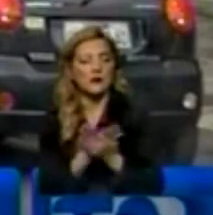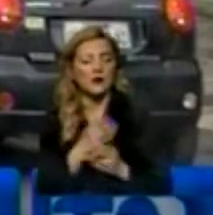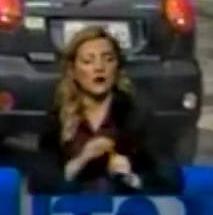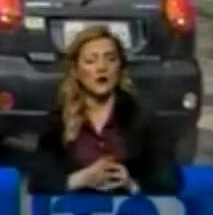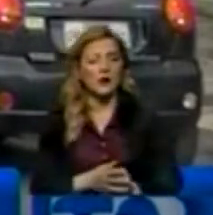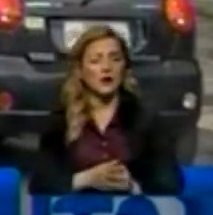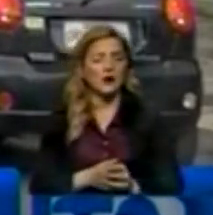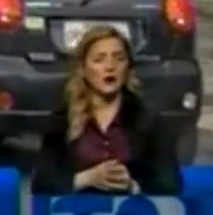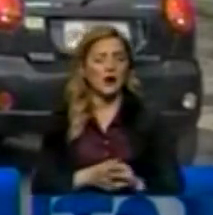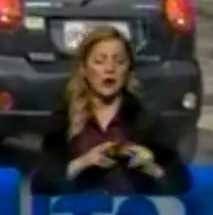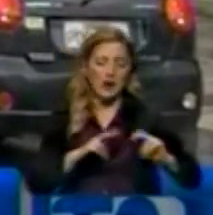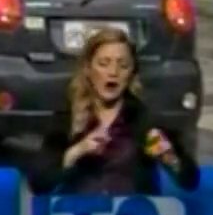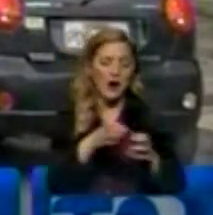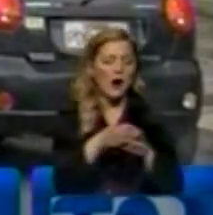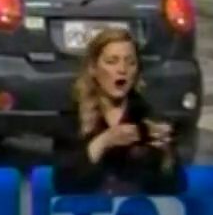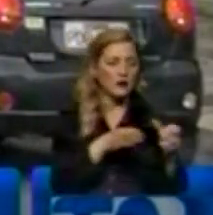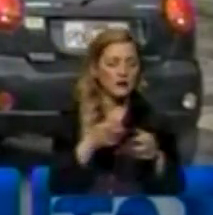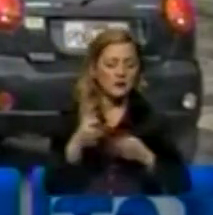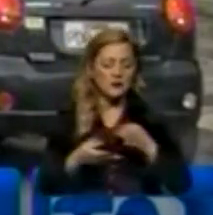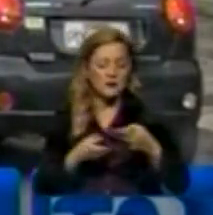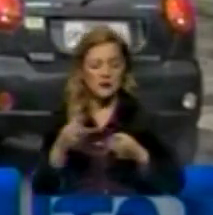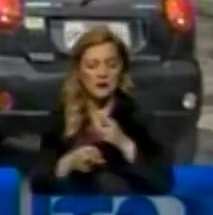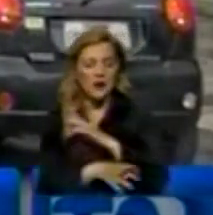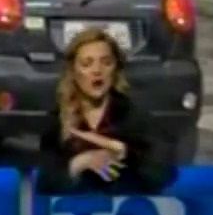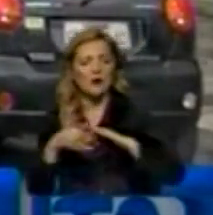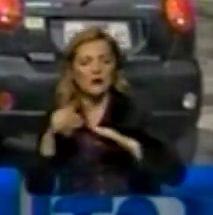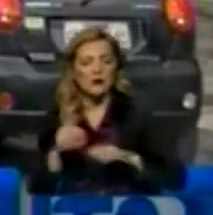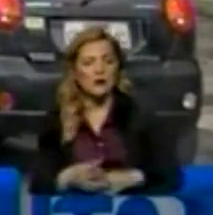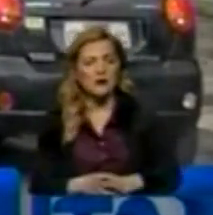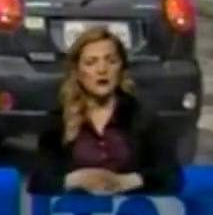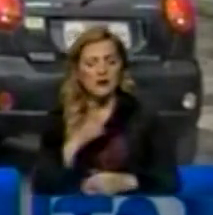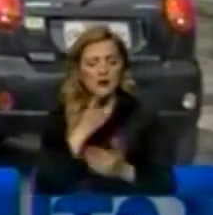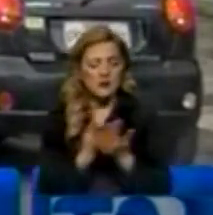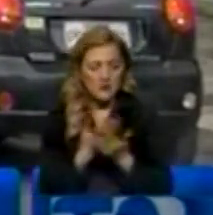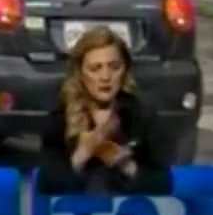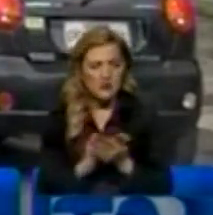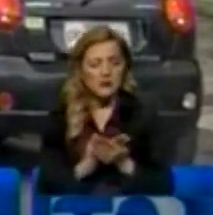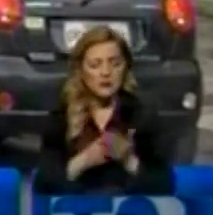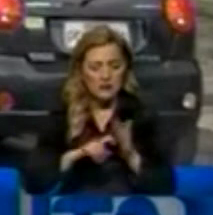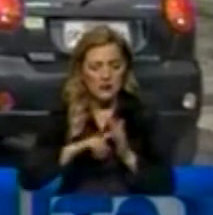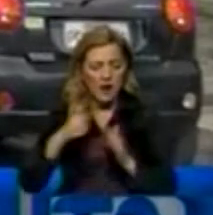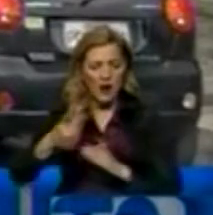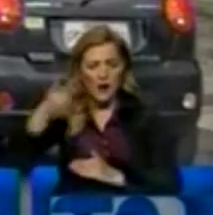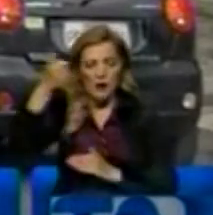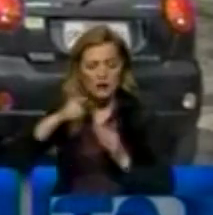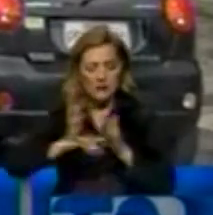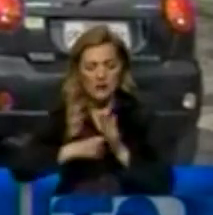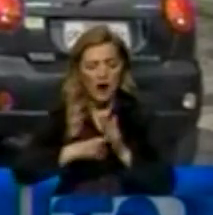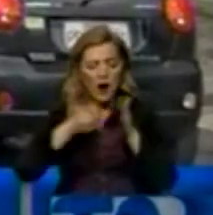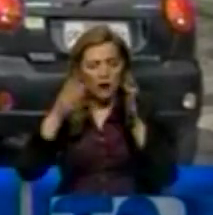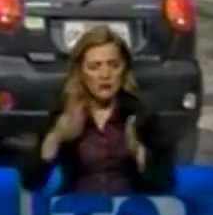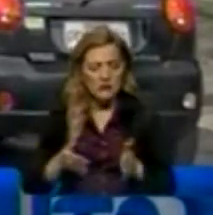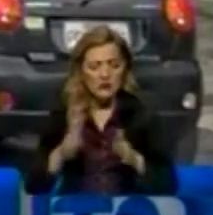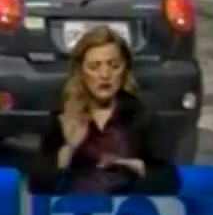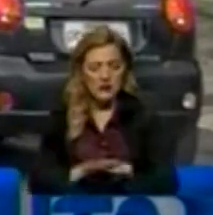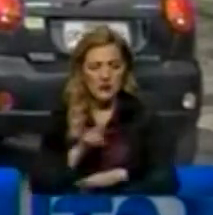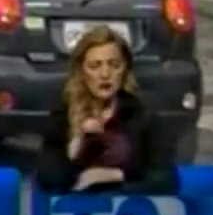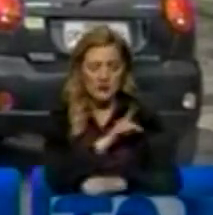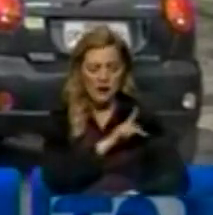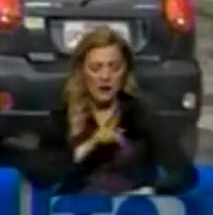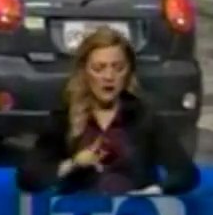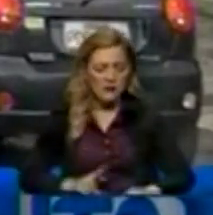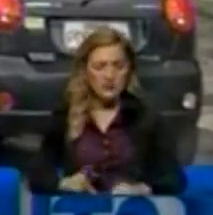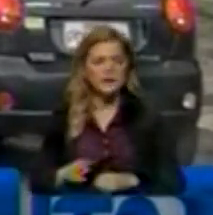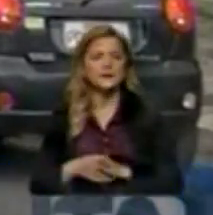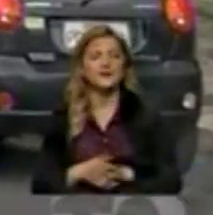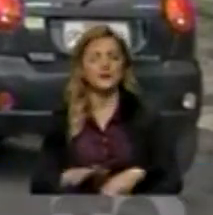entre pericias contables y de negociación petrolera. Los elementos presentados también por la Procuraduría General del Estado en calidad de acusadores particulares